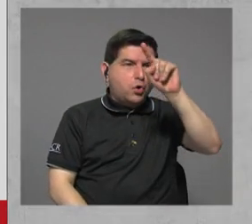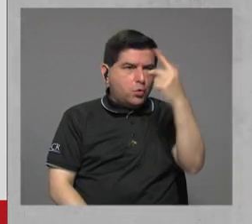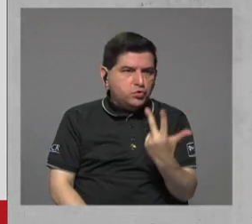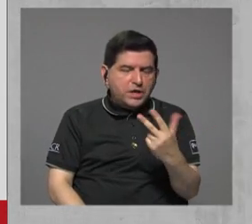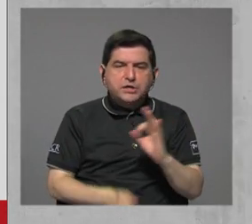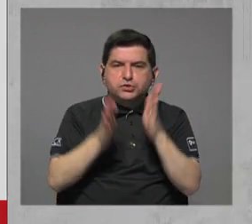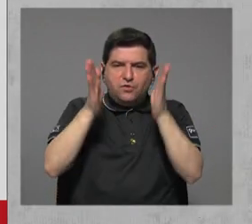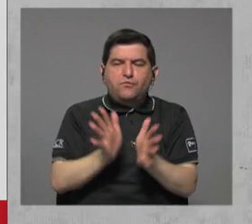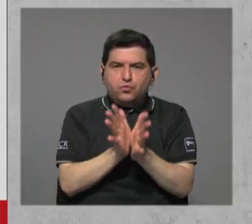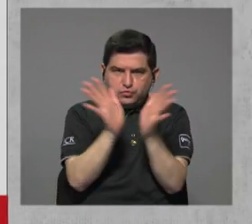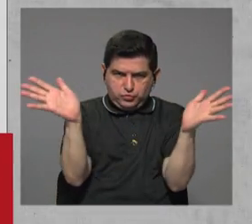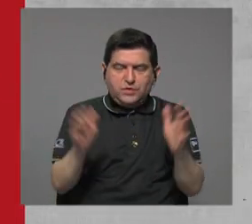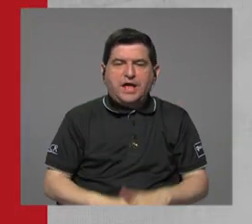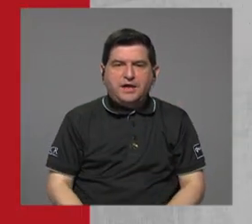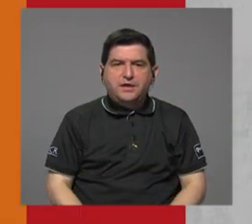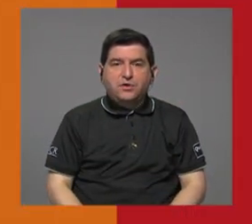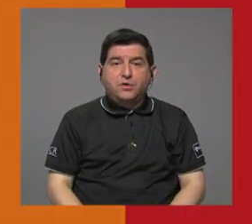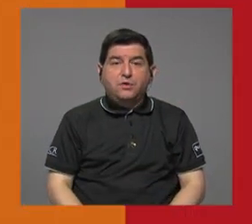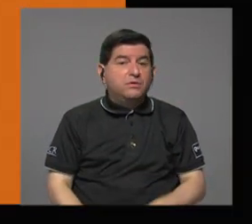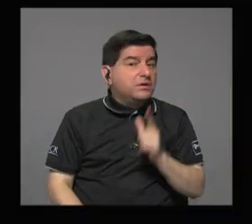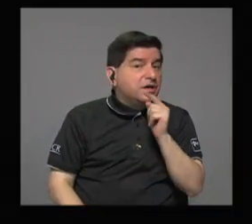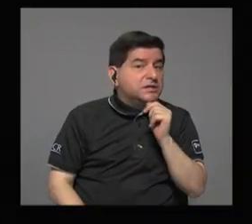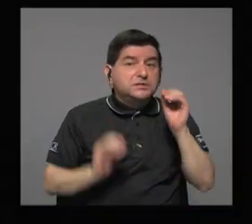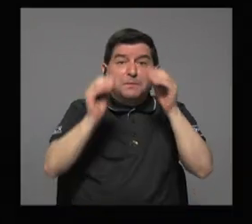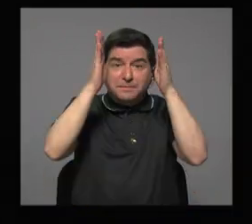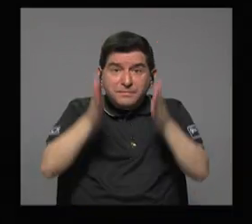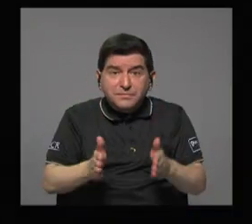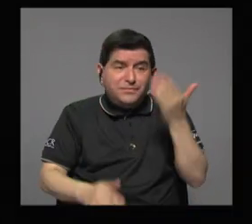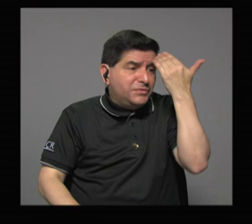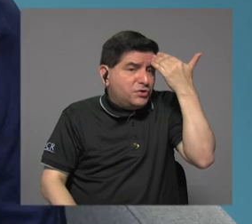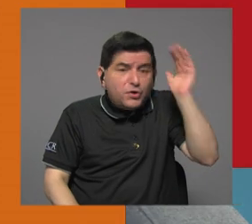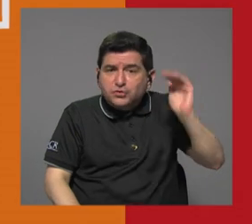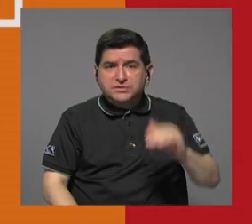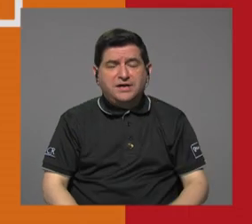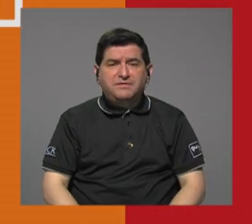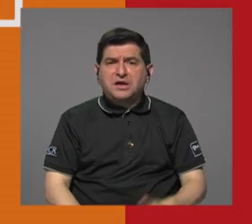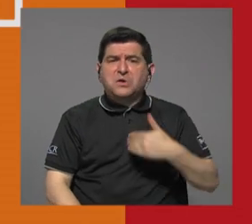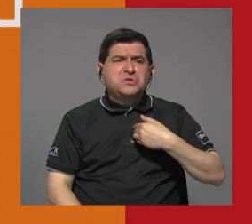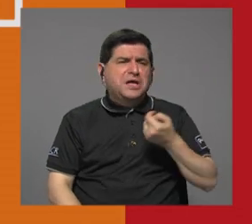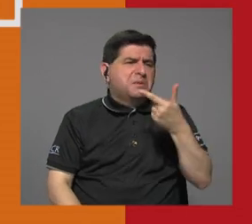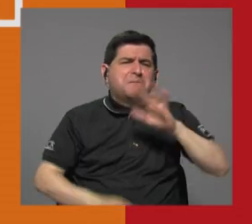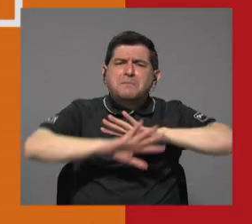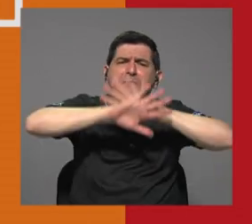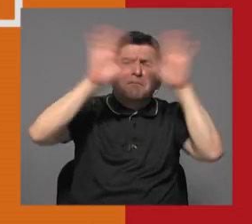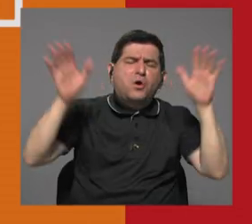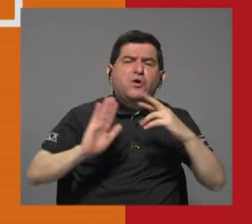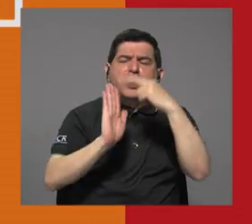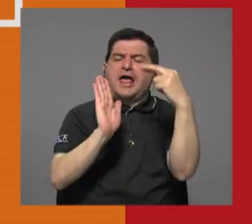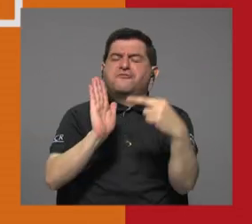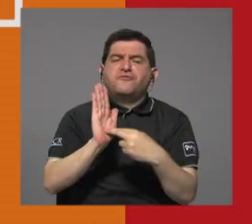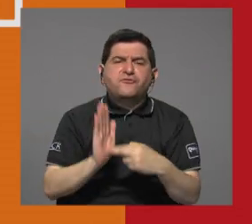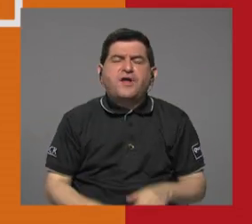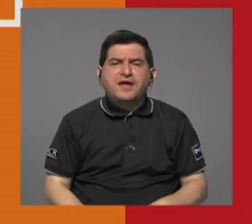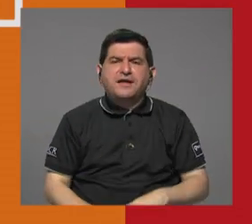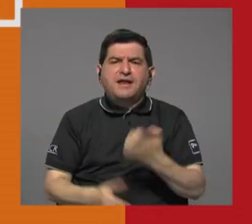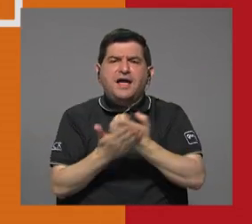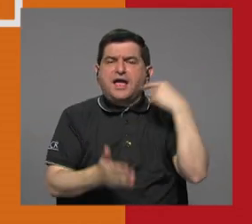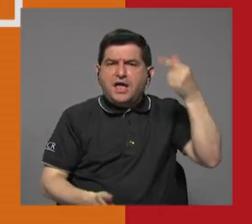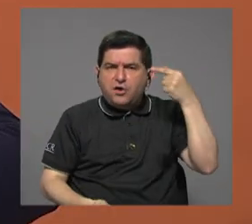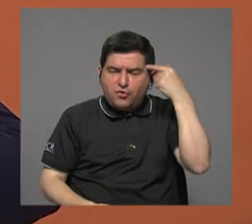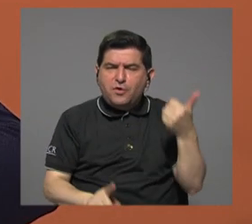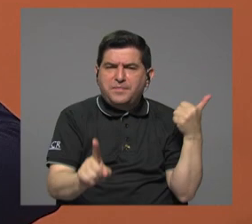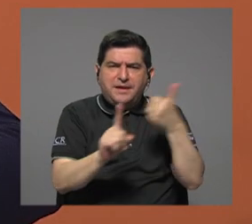funcionariado público que son las y los educadores desconocen o tienen poca claro sobre la regla fiscal y como les